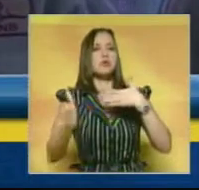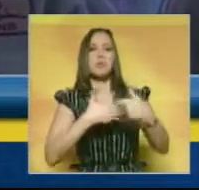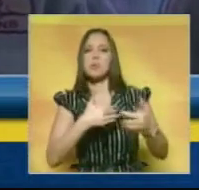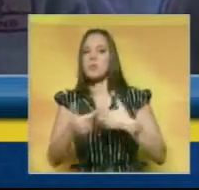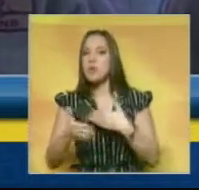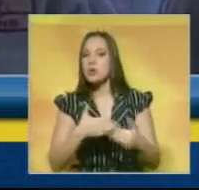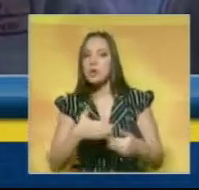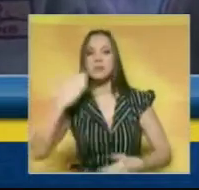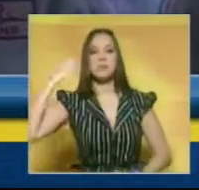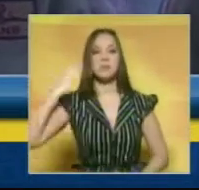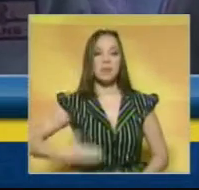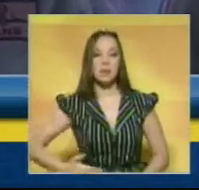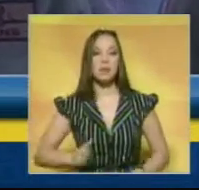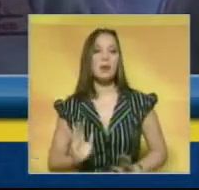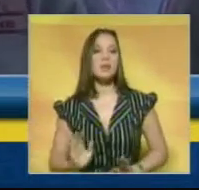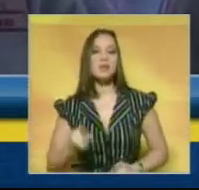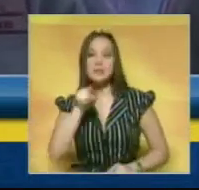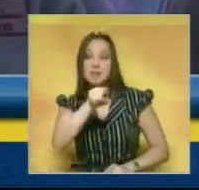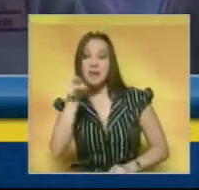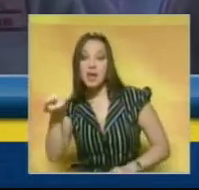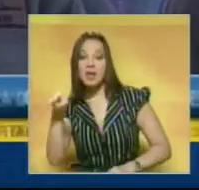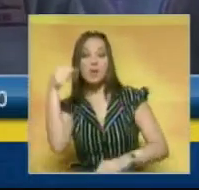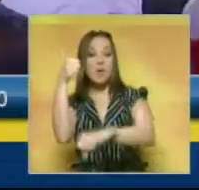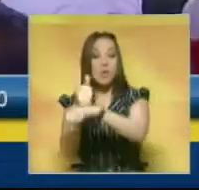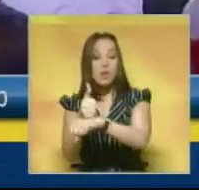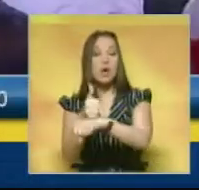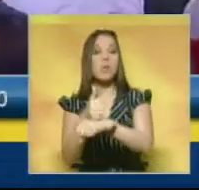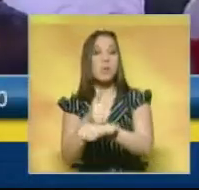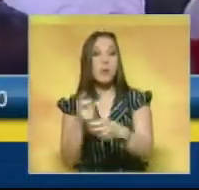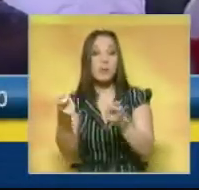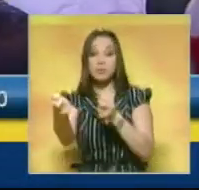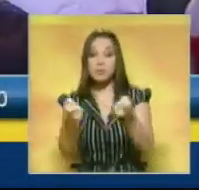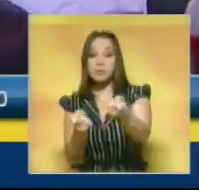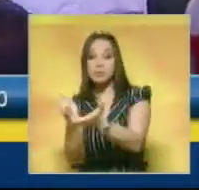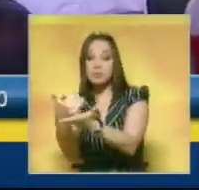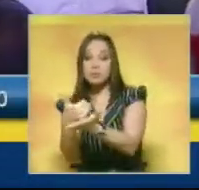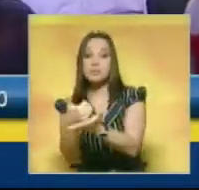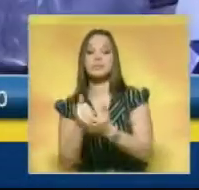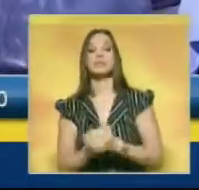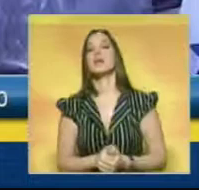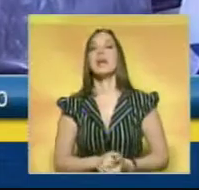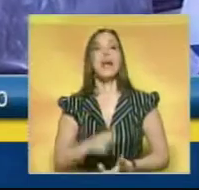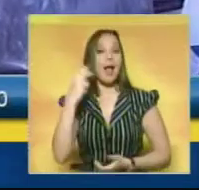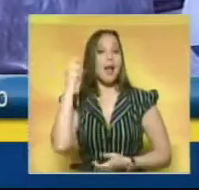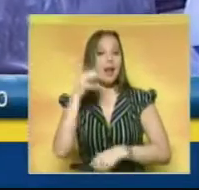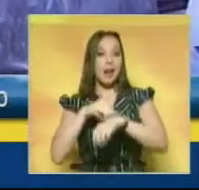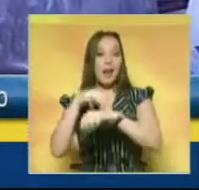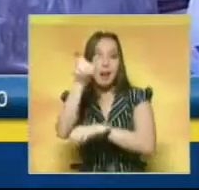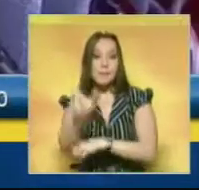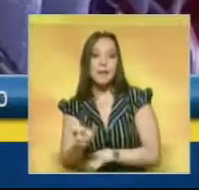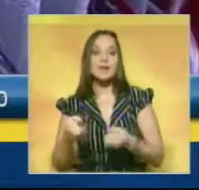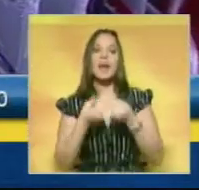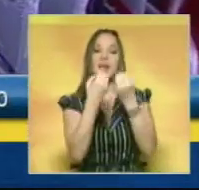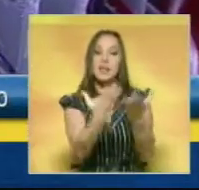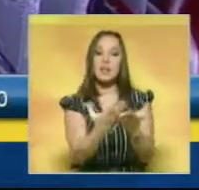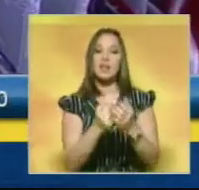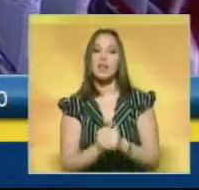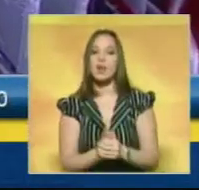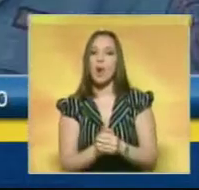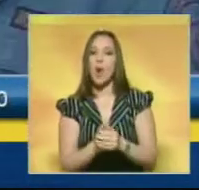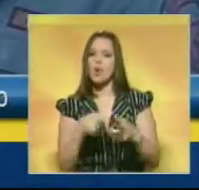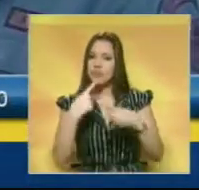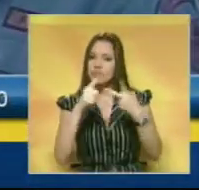nuestro está metido en esas mafias del delito. La ministra entregó durante su visita al estado en Anzoátegui 11.3 millones de la misión Ero